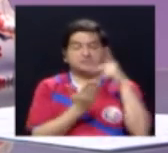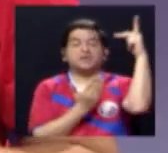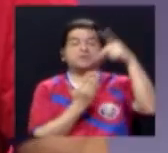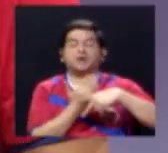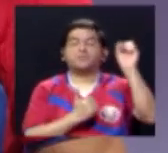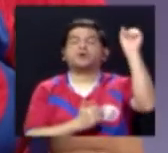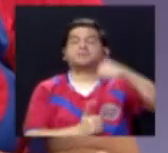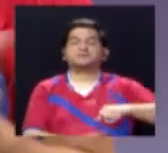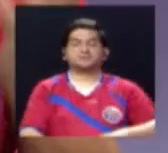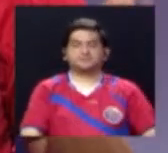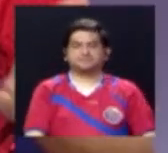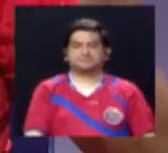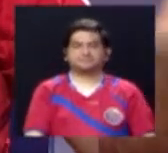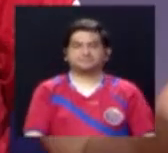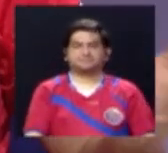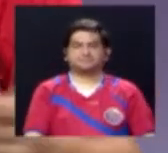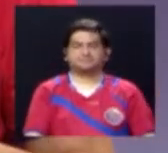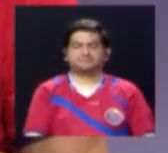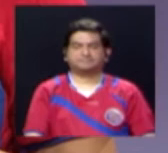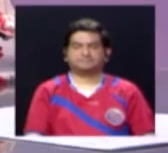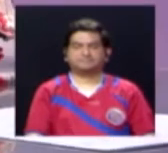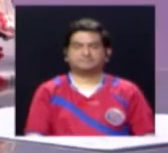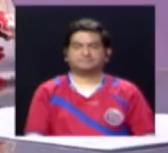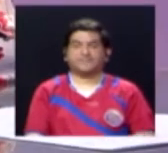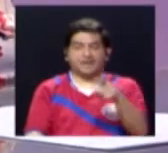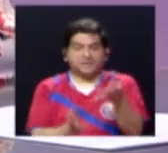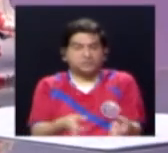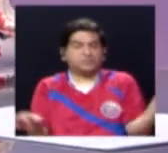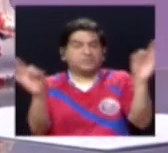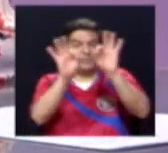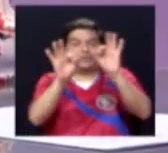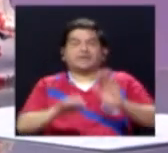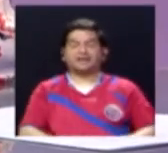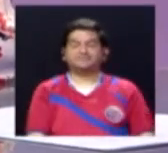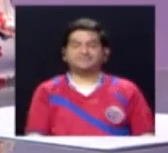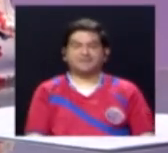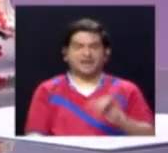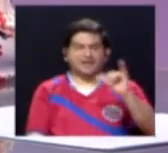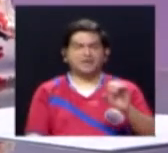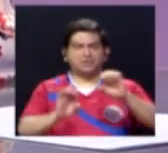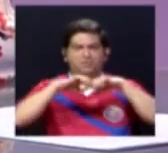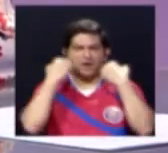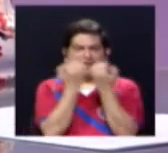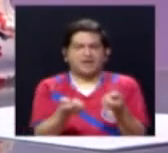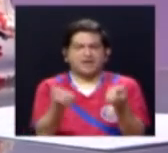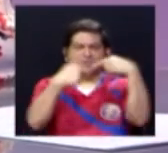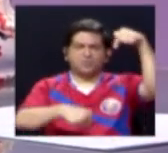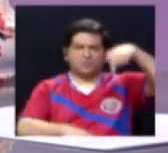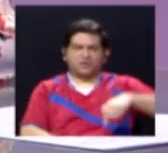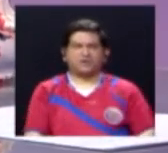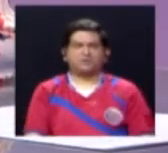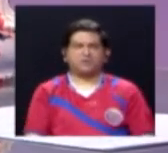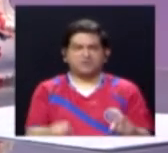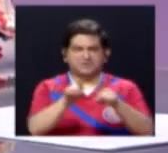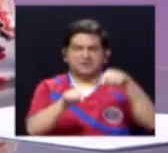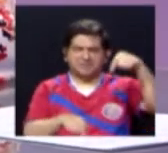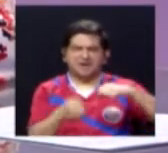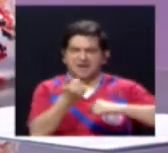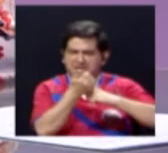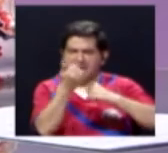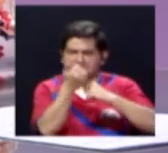programa y eso es importante además de que la selección haya llegado hoy aquí le estamos haciendo surf